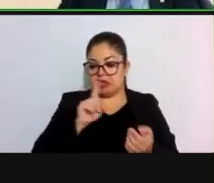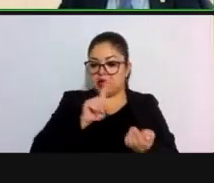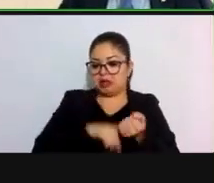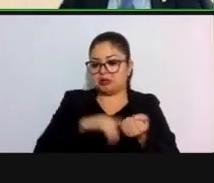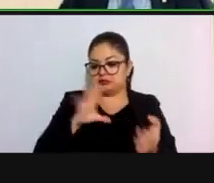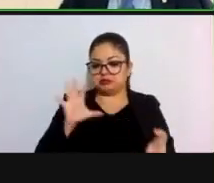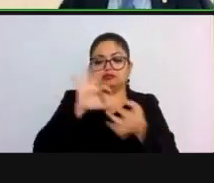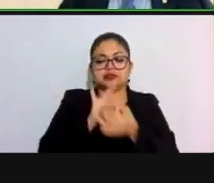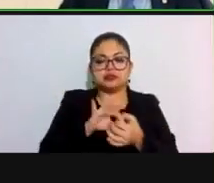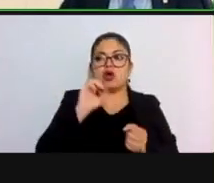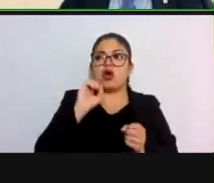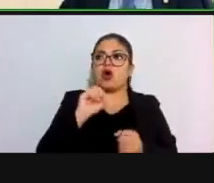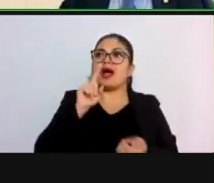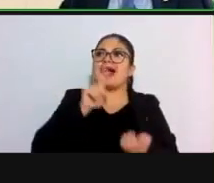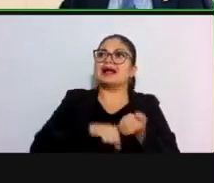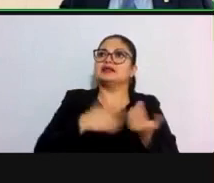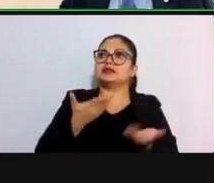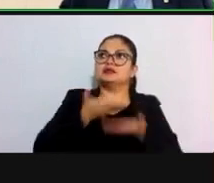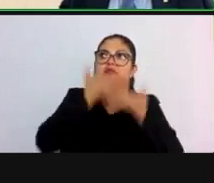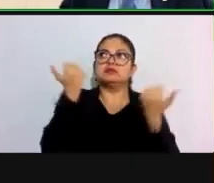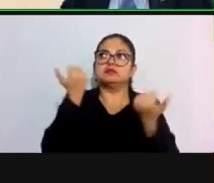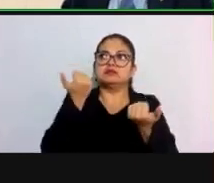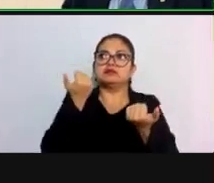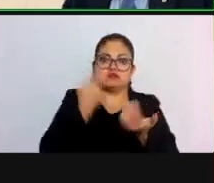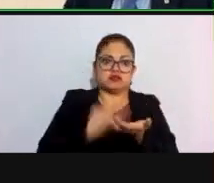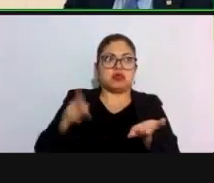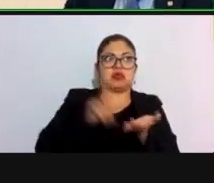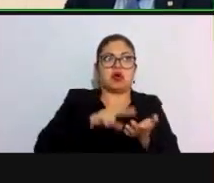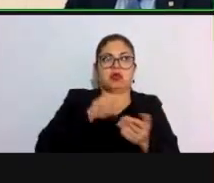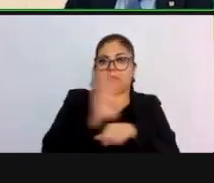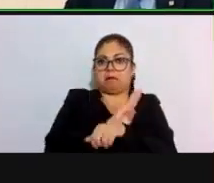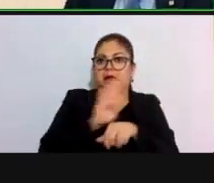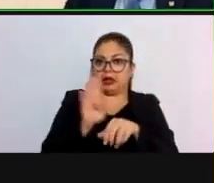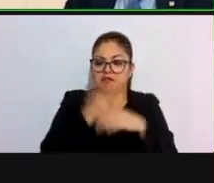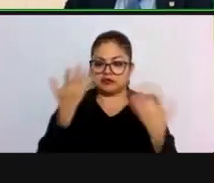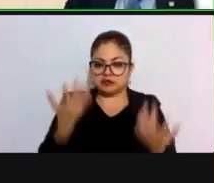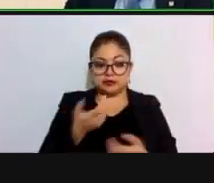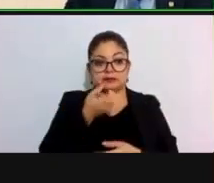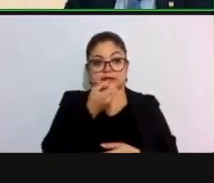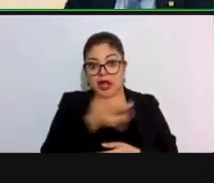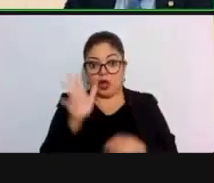favorable. Para algunos, este ejercicio es la actividad más importante del día.